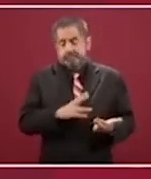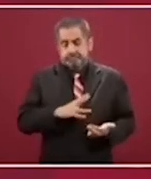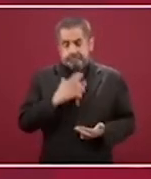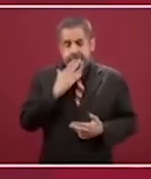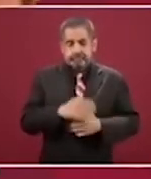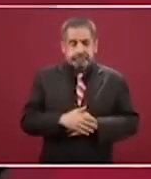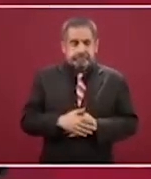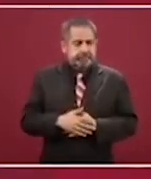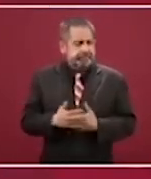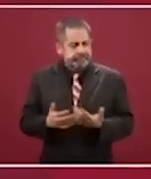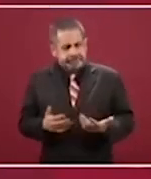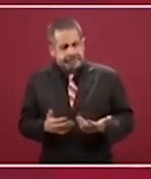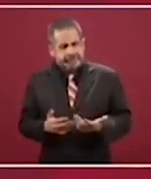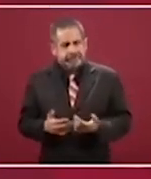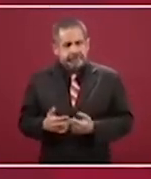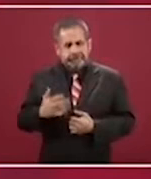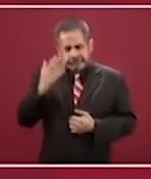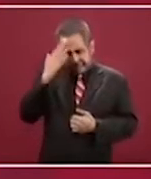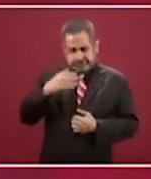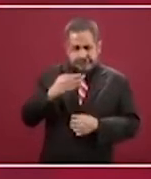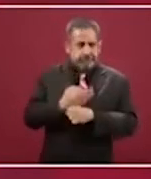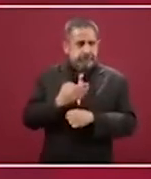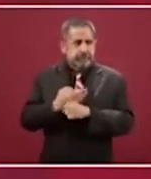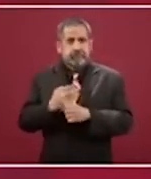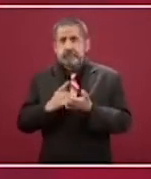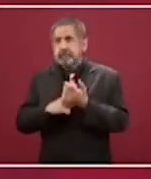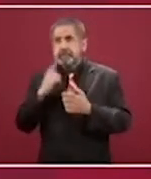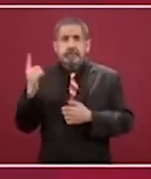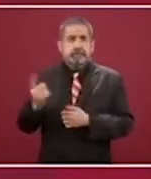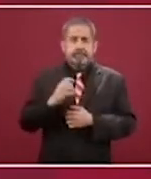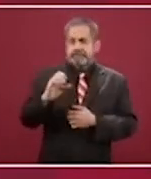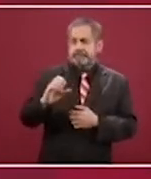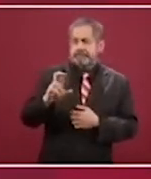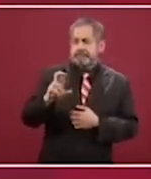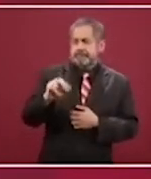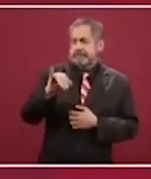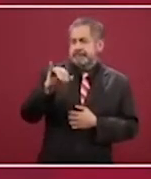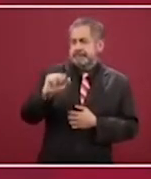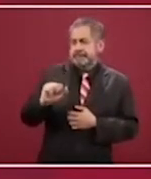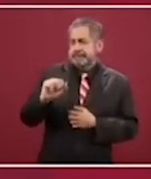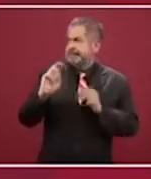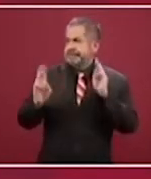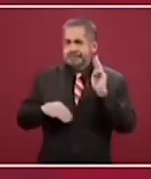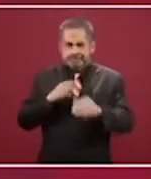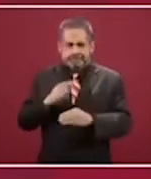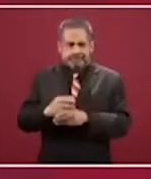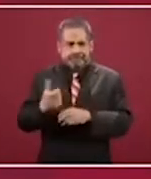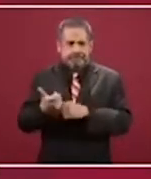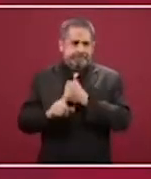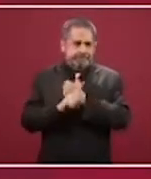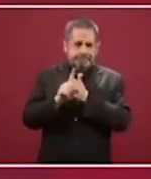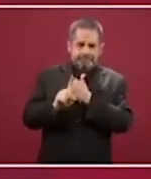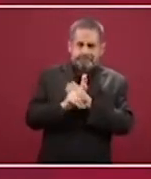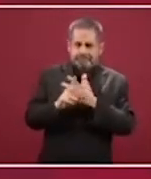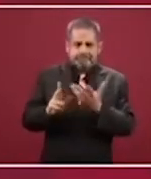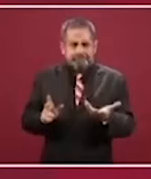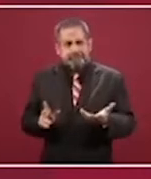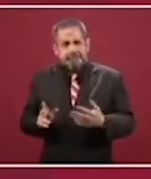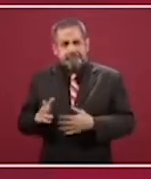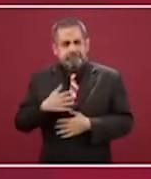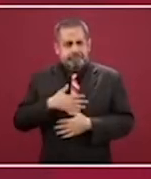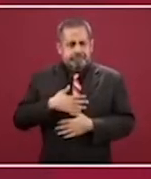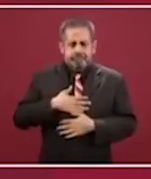en medio de la crisis económica, financiera del mundo estoy